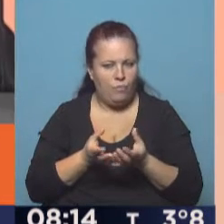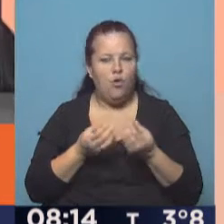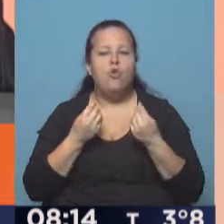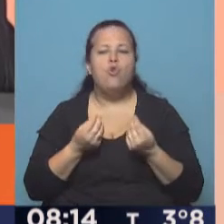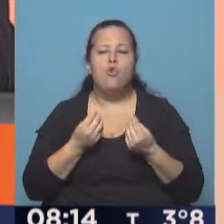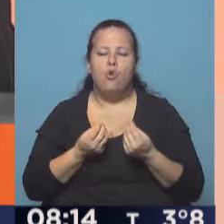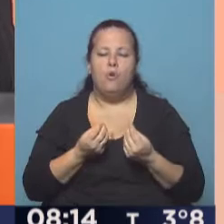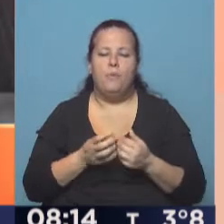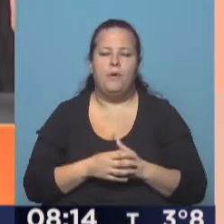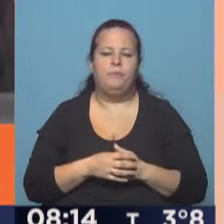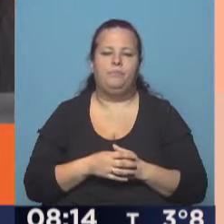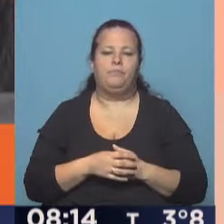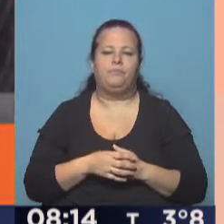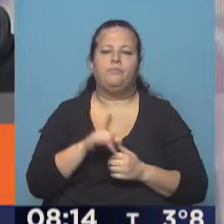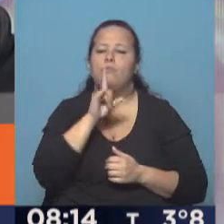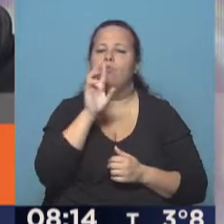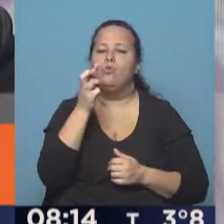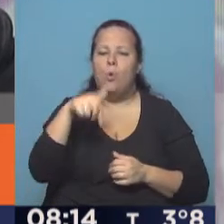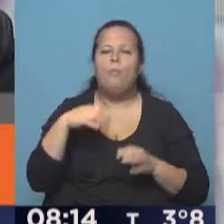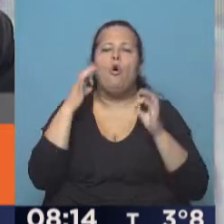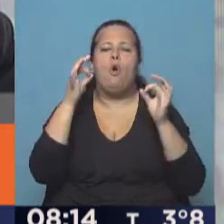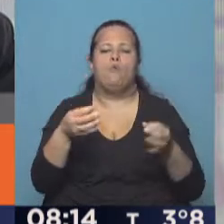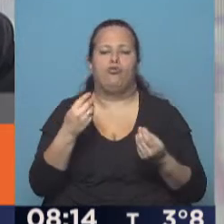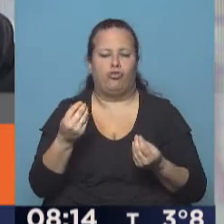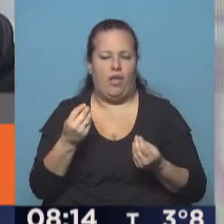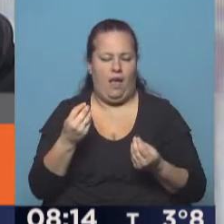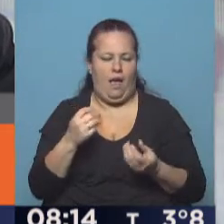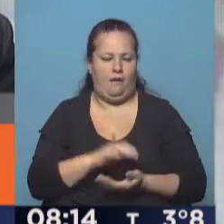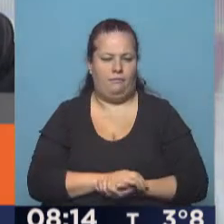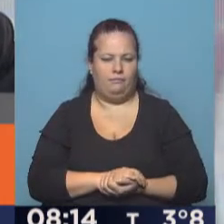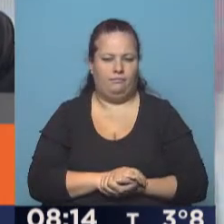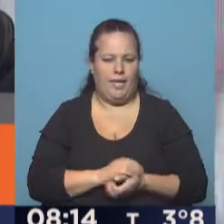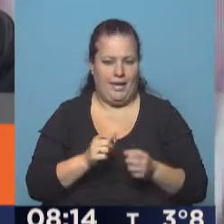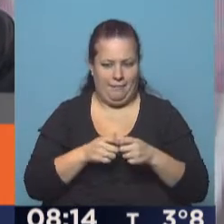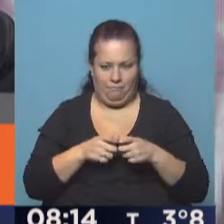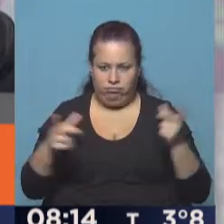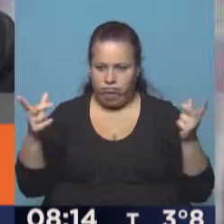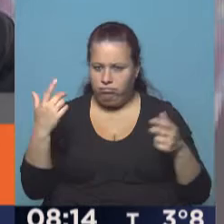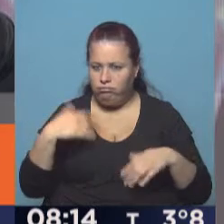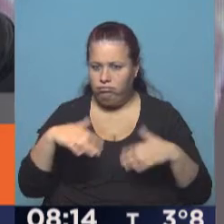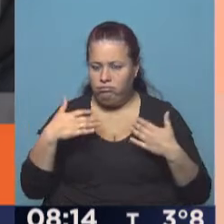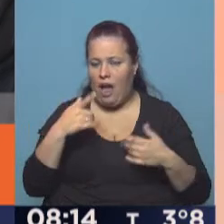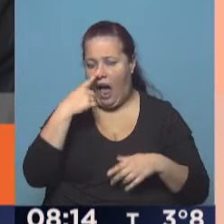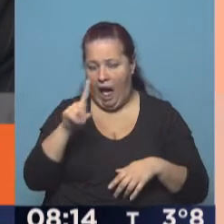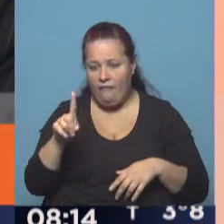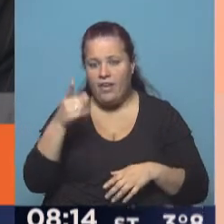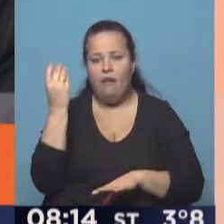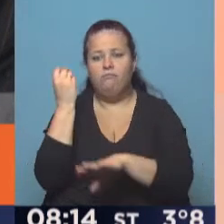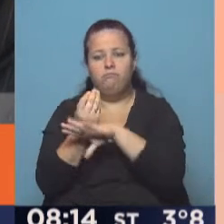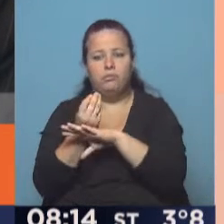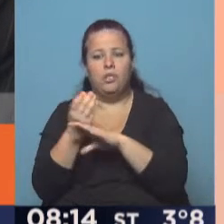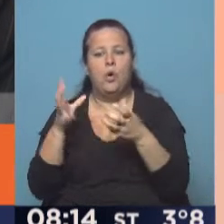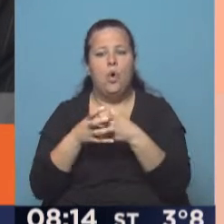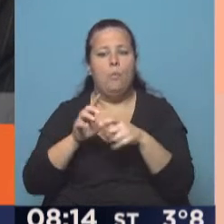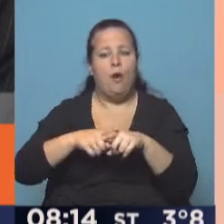en definitiva, el fenómeno de Donald Trump llega a crecer tanto que termina siendo el candidato de